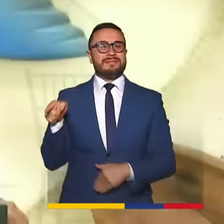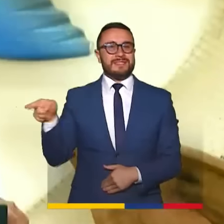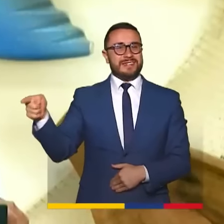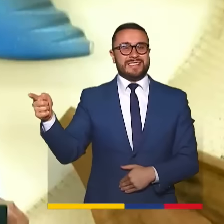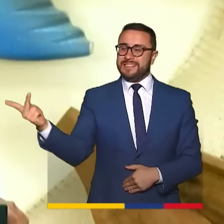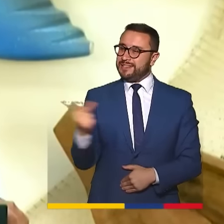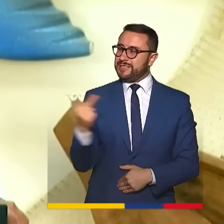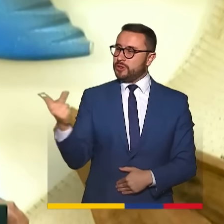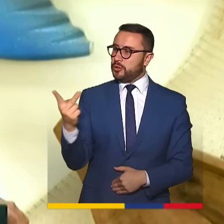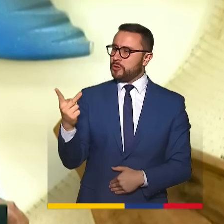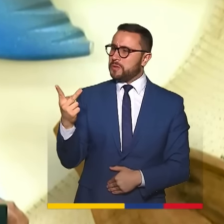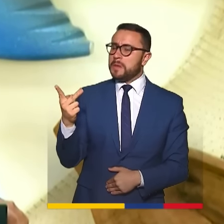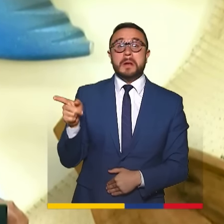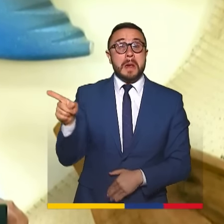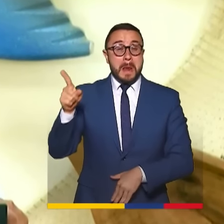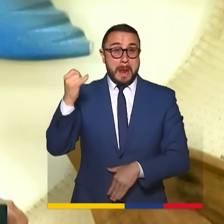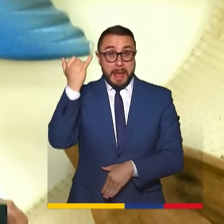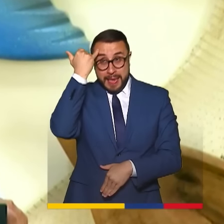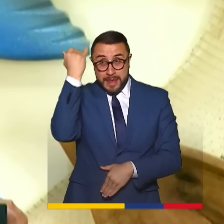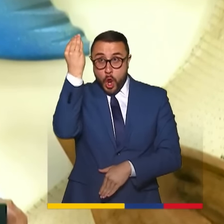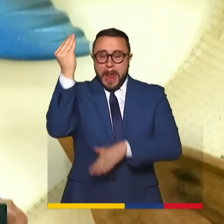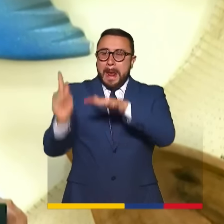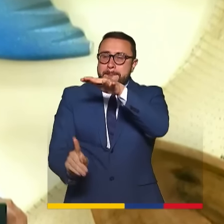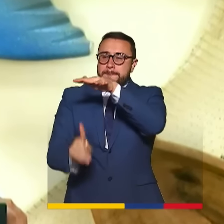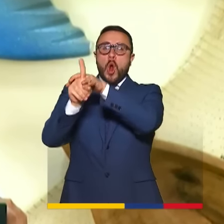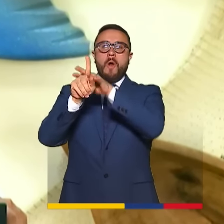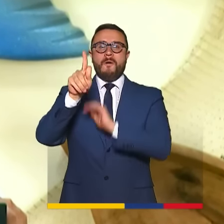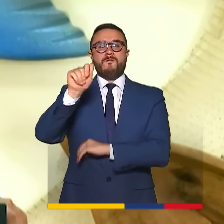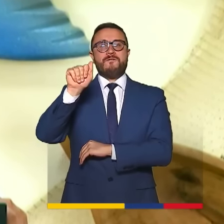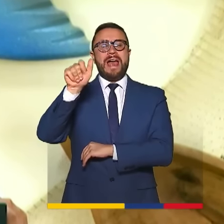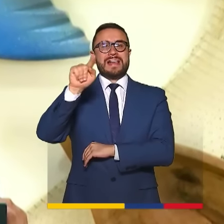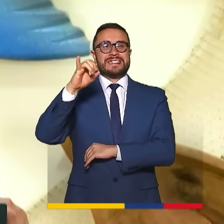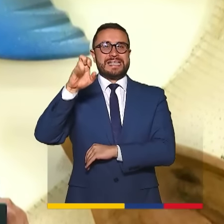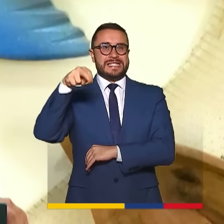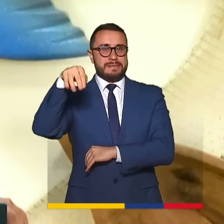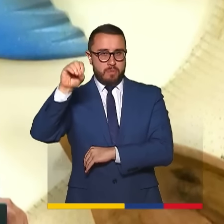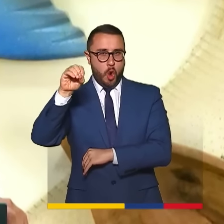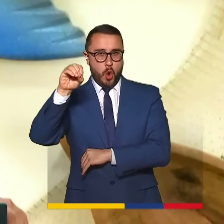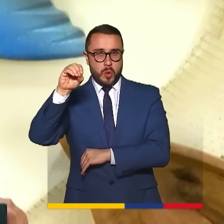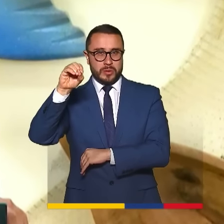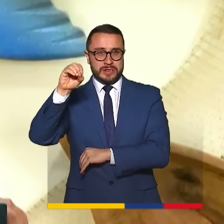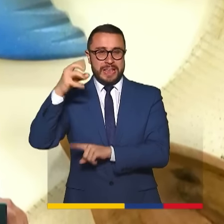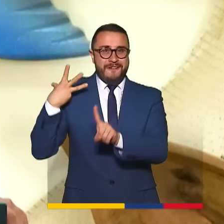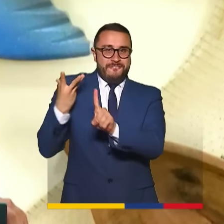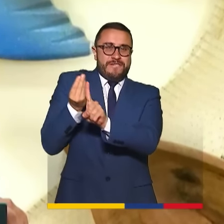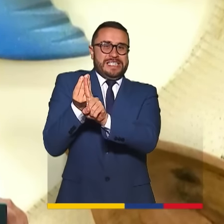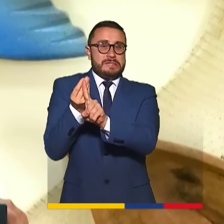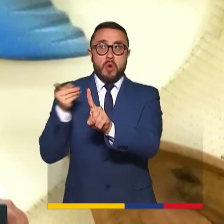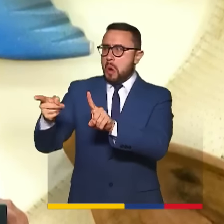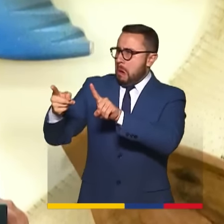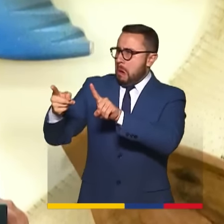Cómo el fascismo va creciendo, cómo el director de la película, que trata de